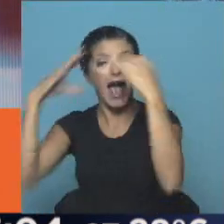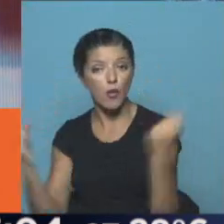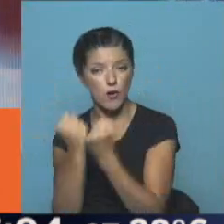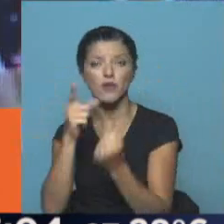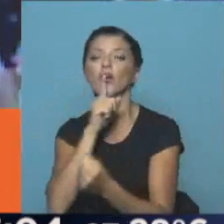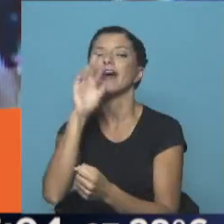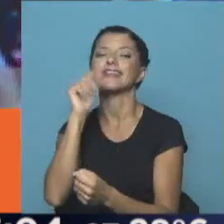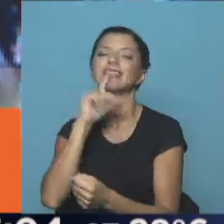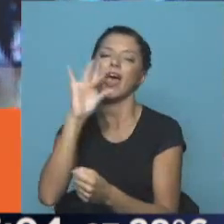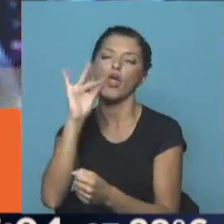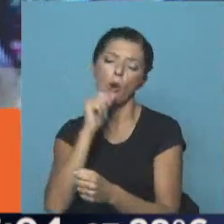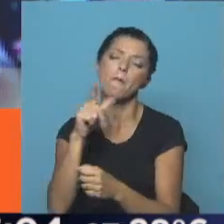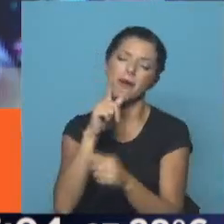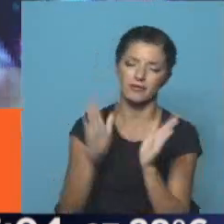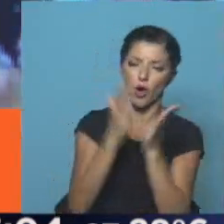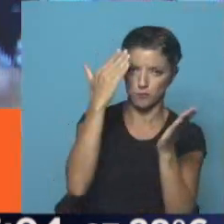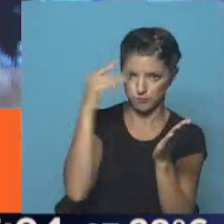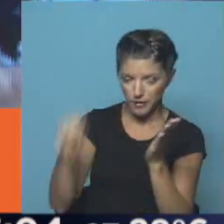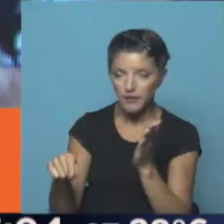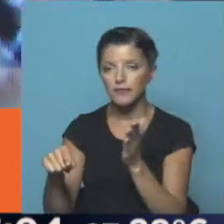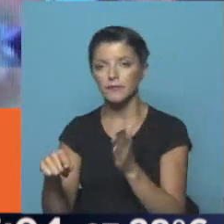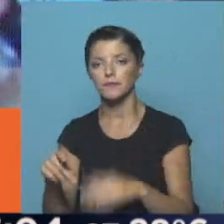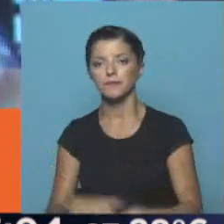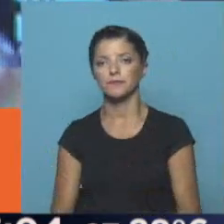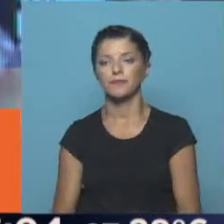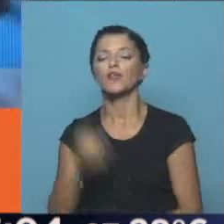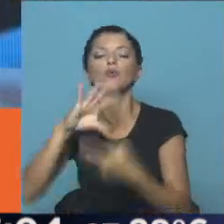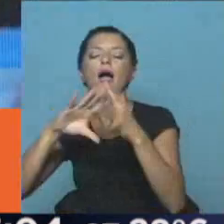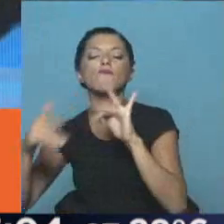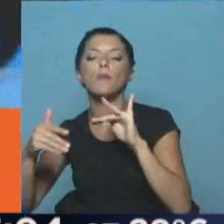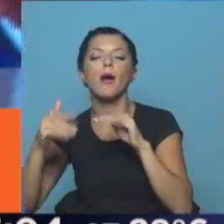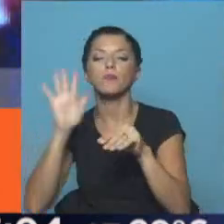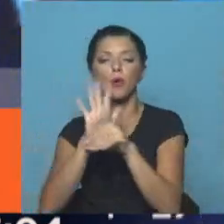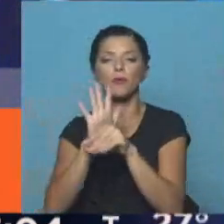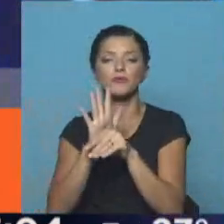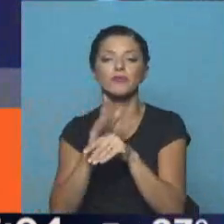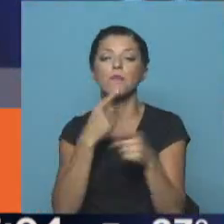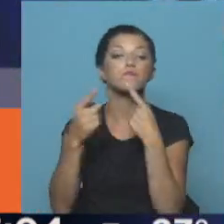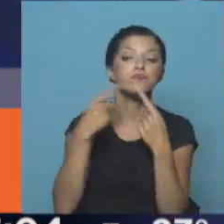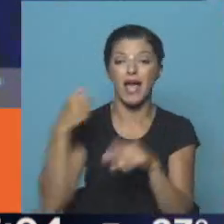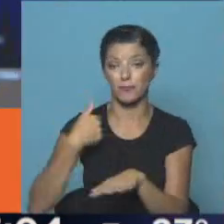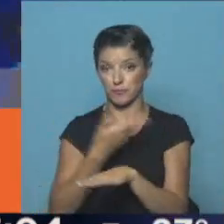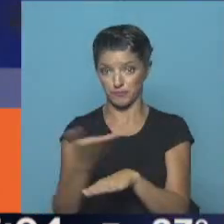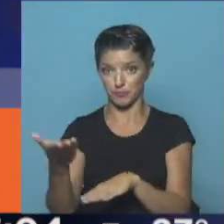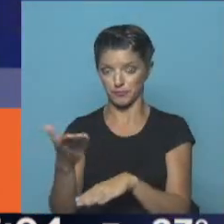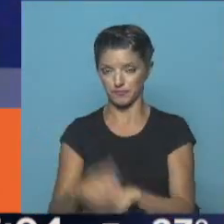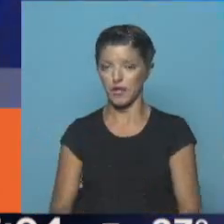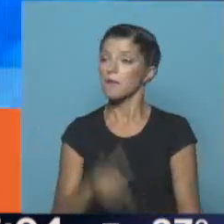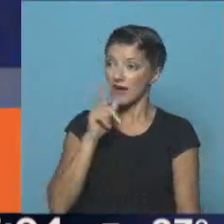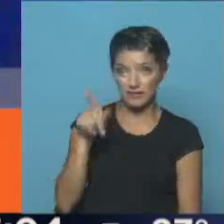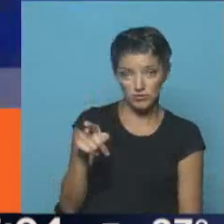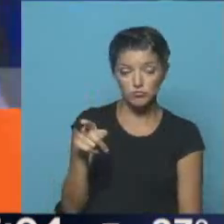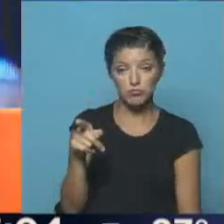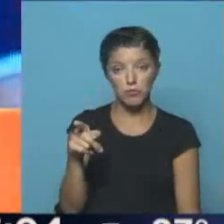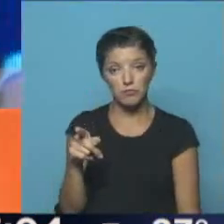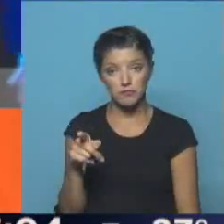apoyo electoral, digamos, haciéndolo a través de los parlamentos, como una manera de sortear a la opinión pública. Eso me parece que es muy revelador, Inde,